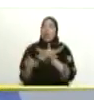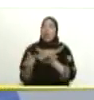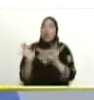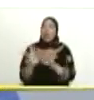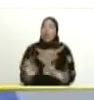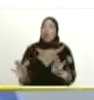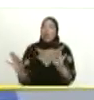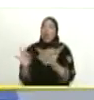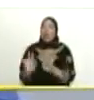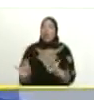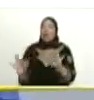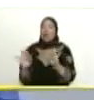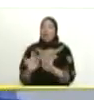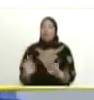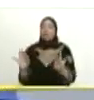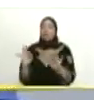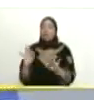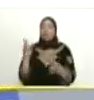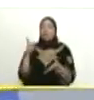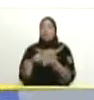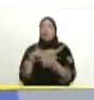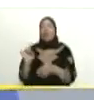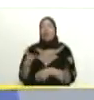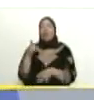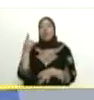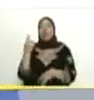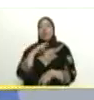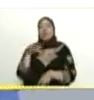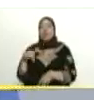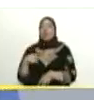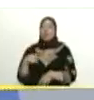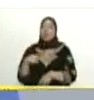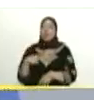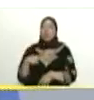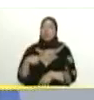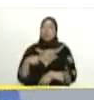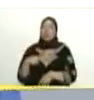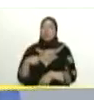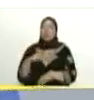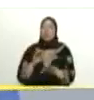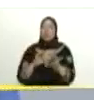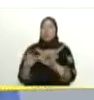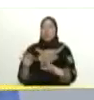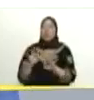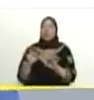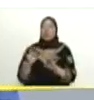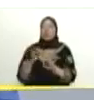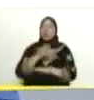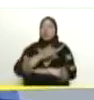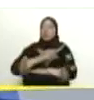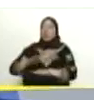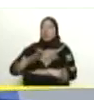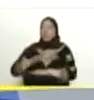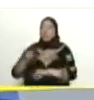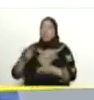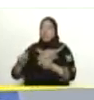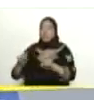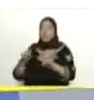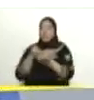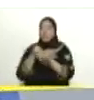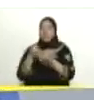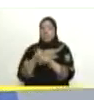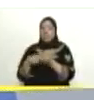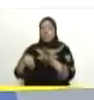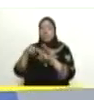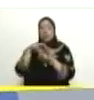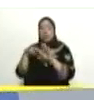nada. Porque ustedes saben muy bien que nosotros no hemos permitido que las sanciones criminales, que las